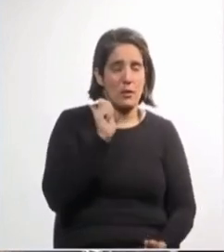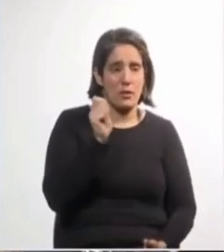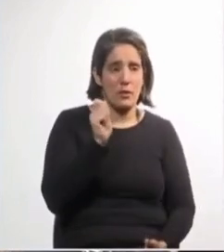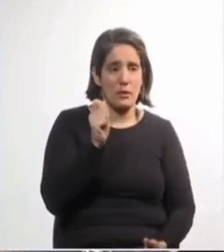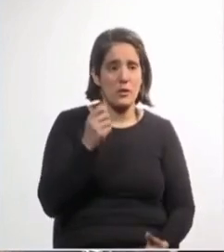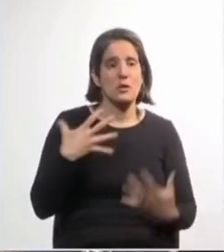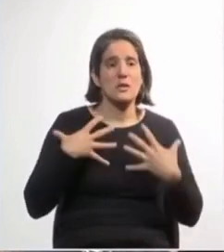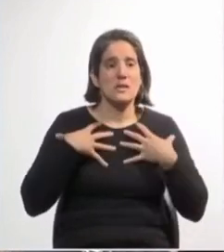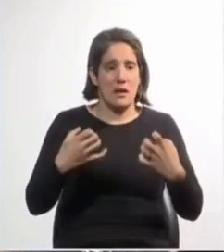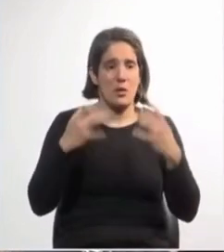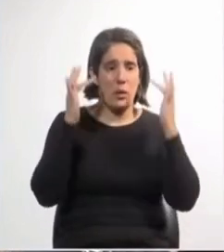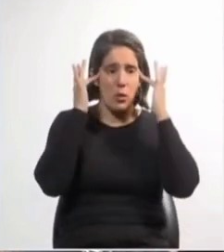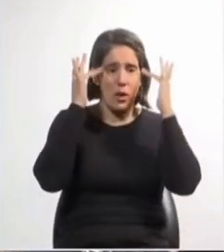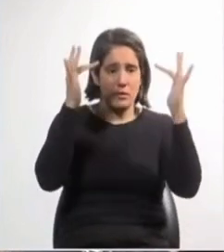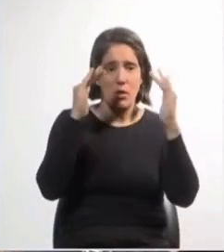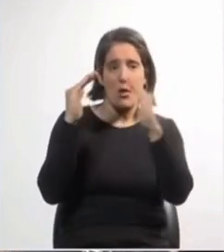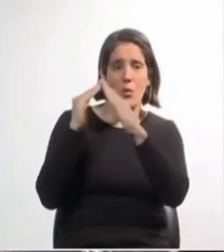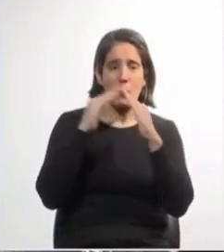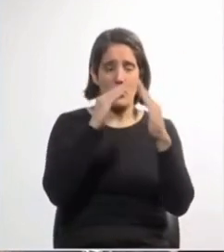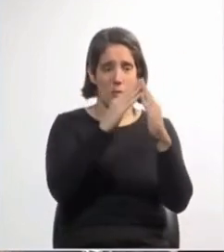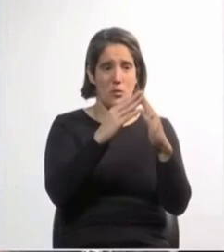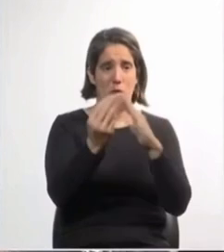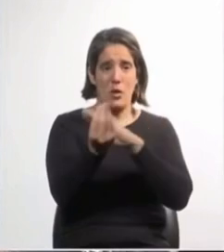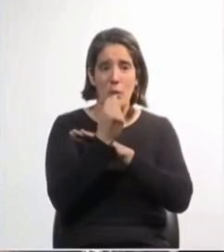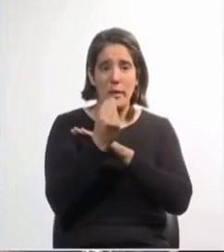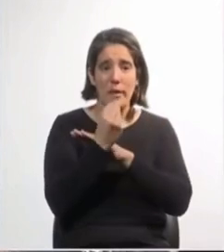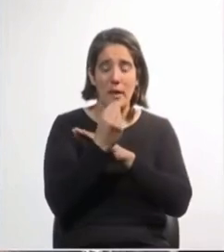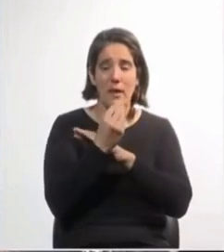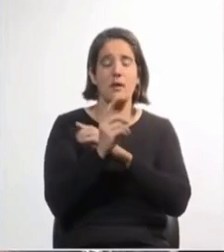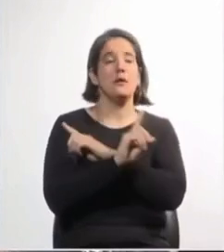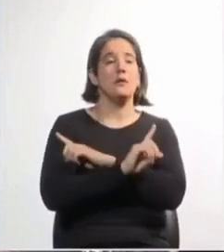salud, educación, vivienda, etcétera, pero